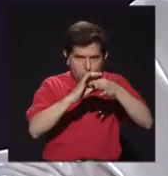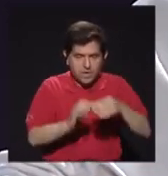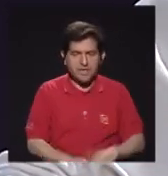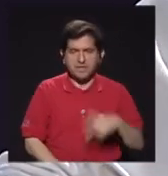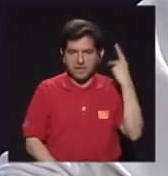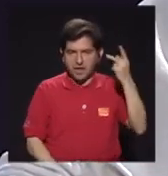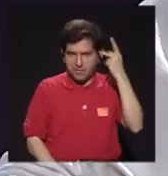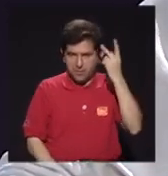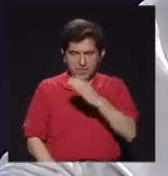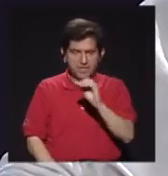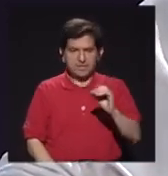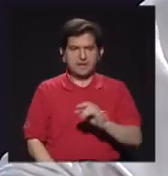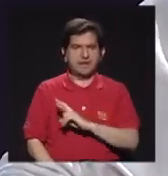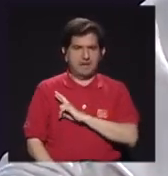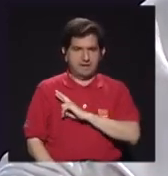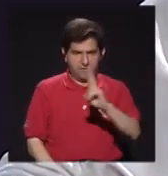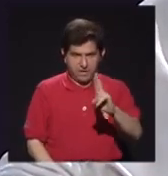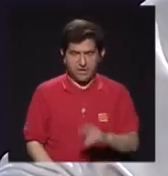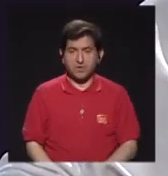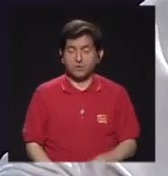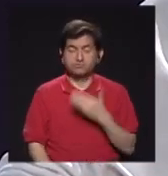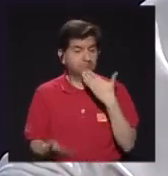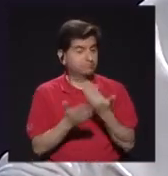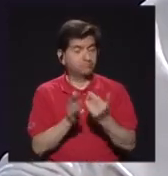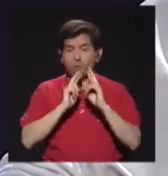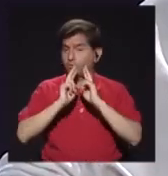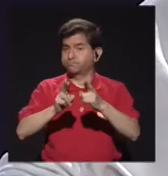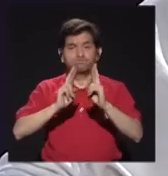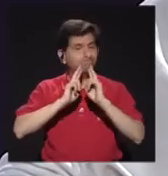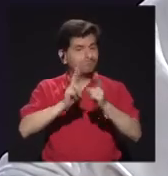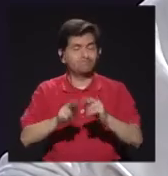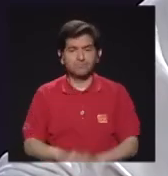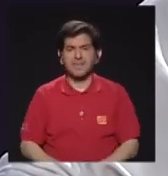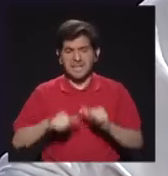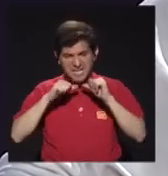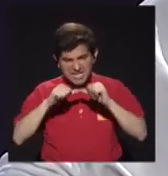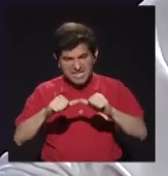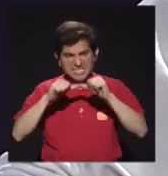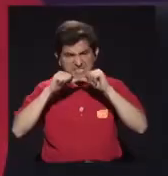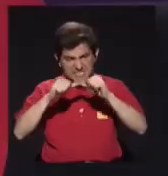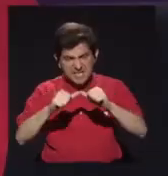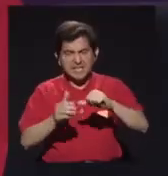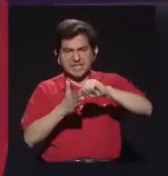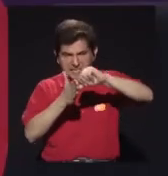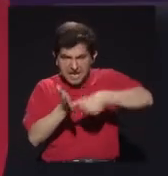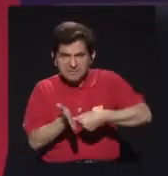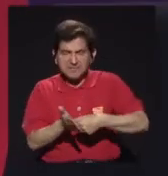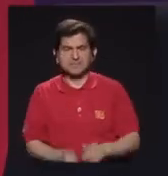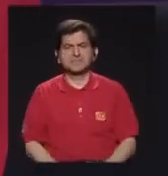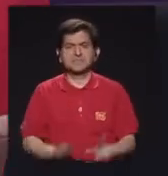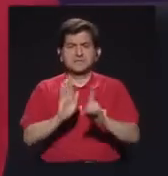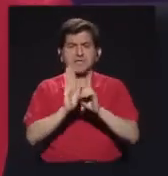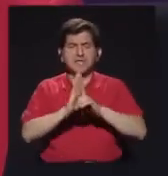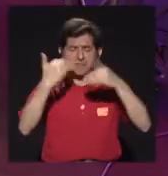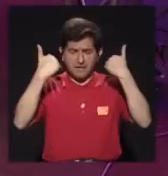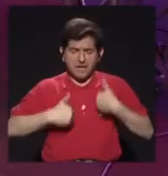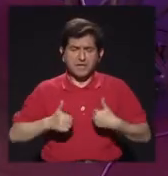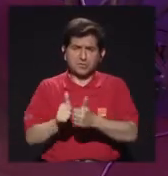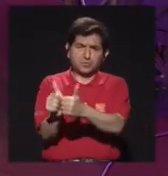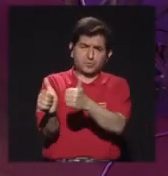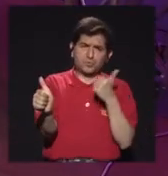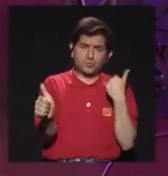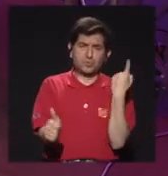religiosa y sabemos que no dio buenos resultados y nosotros seguimos insistiendo en esto que siempre los derechos humanos postergados